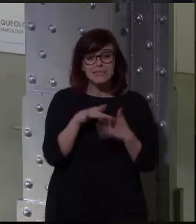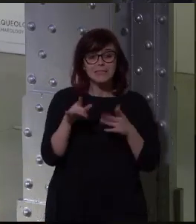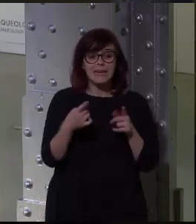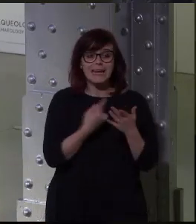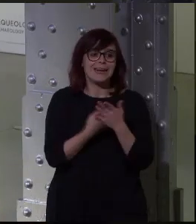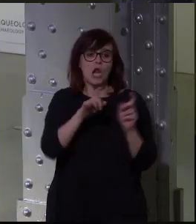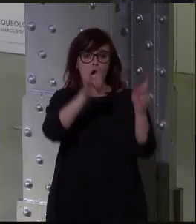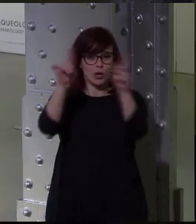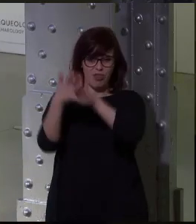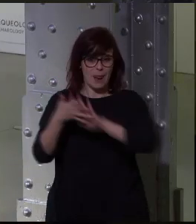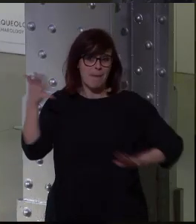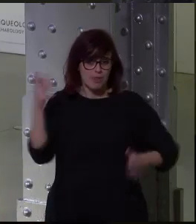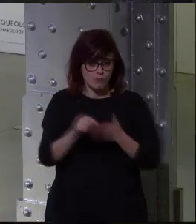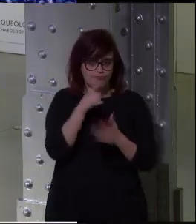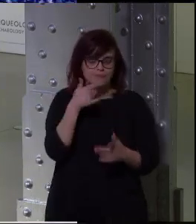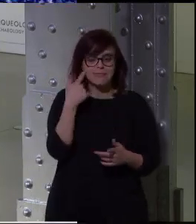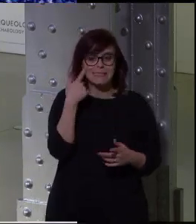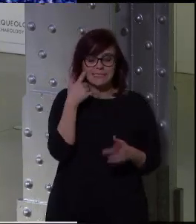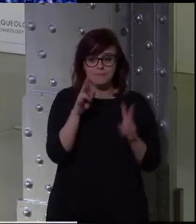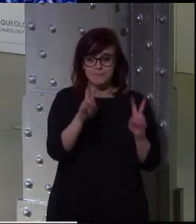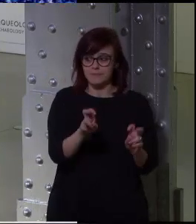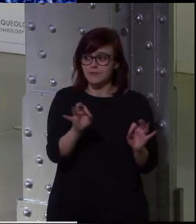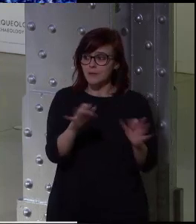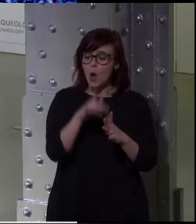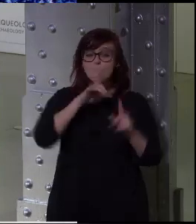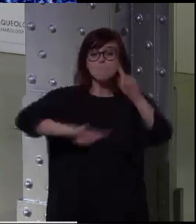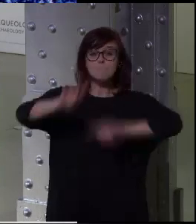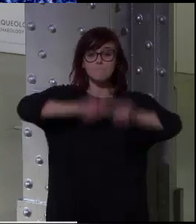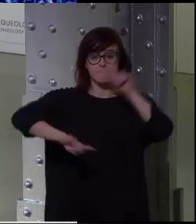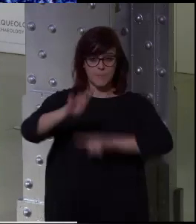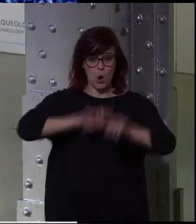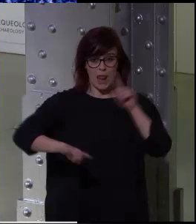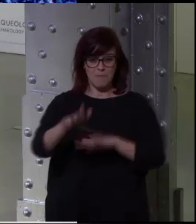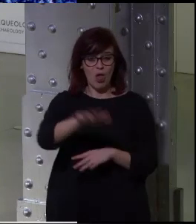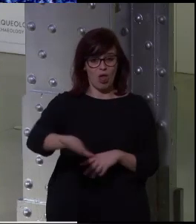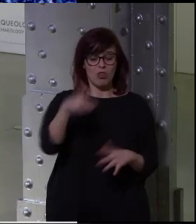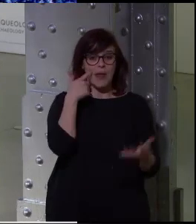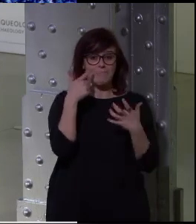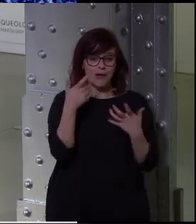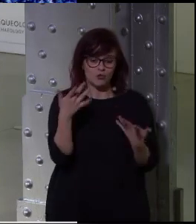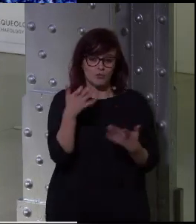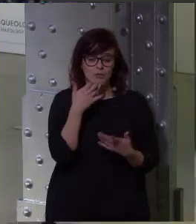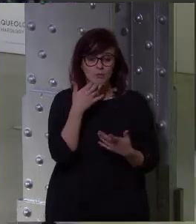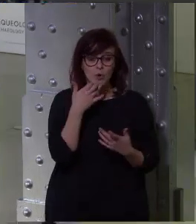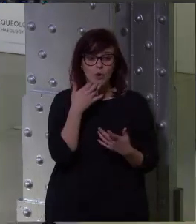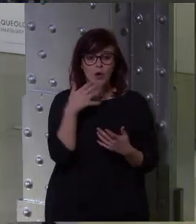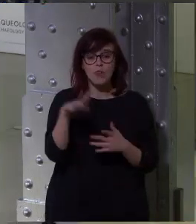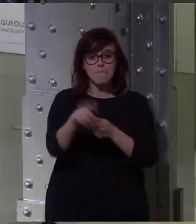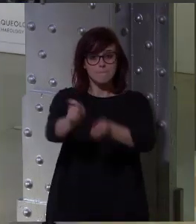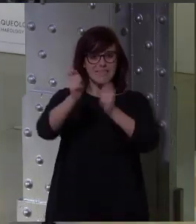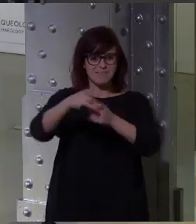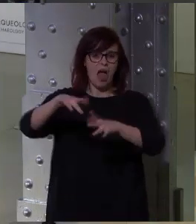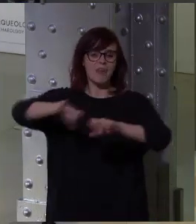recorrido rápido pues vamos a ver algunos de estos problemas, estos impactos, que es por ejemplo